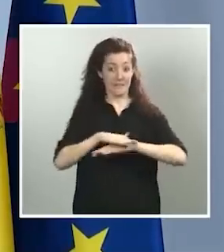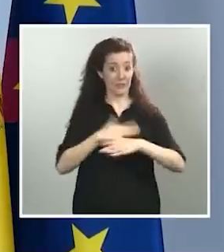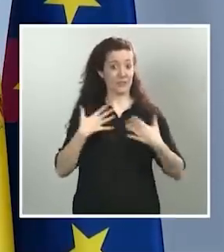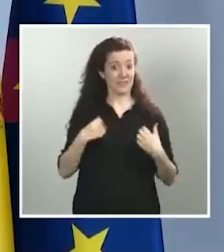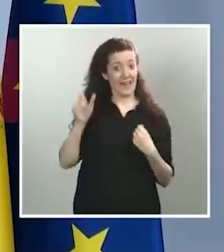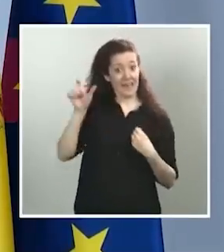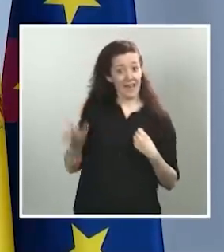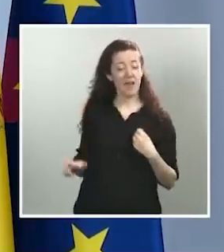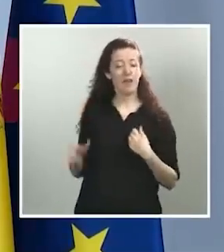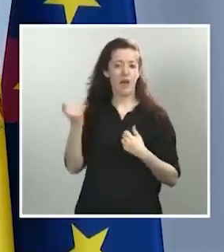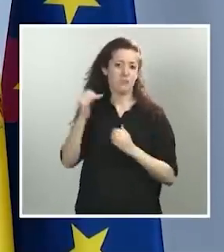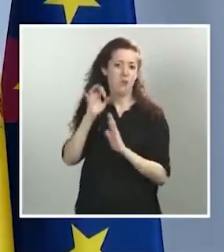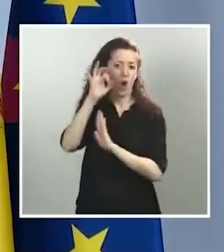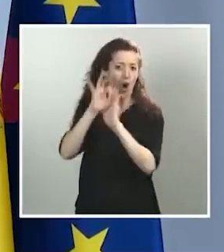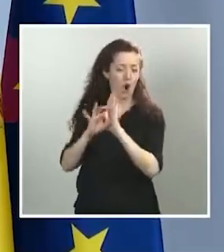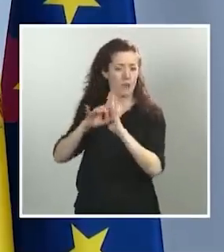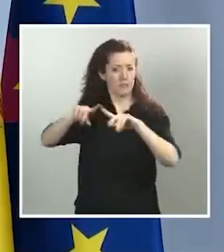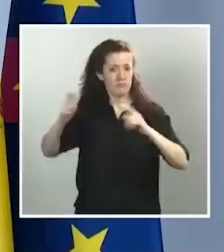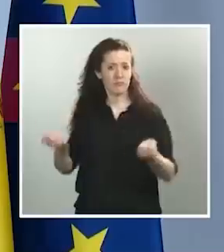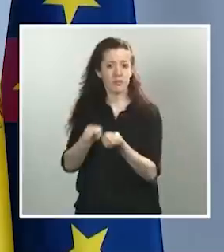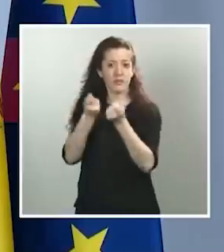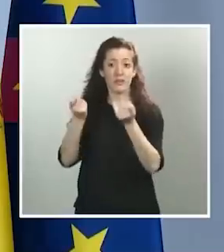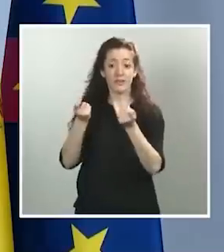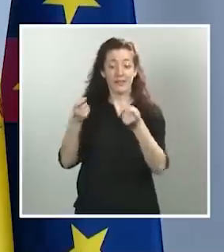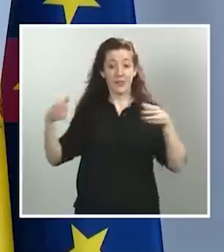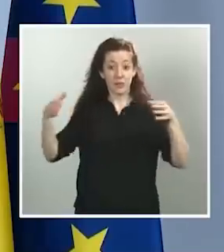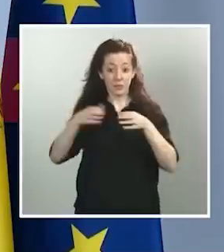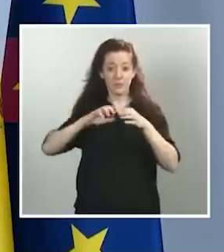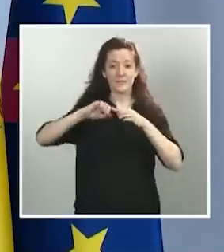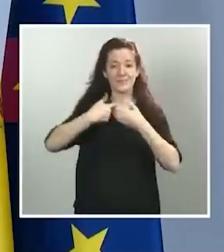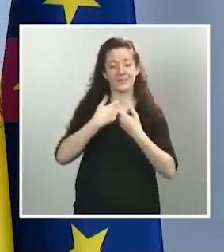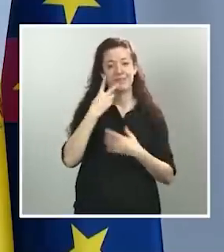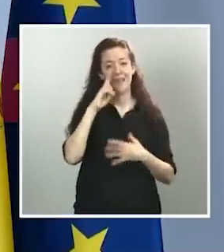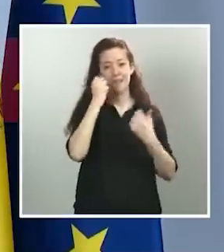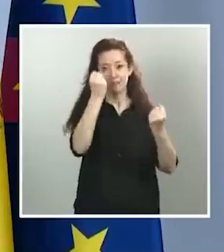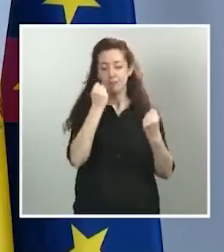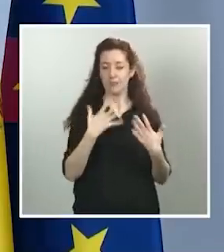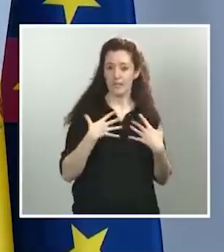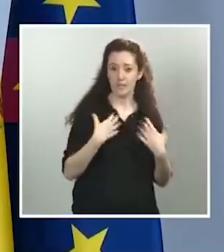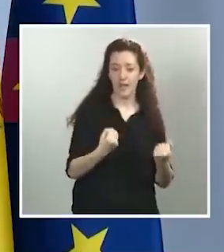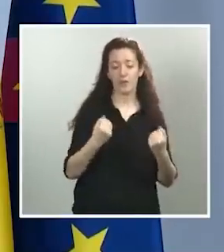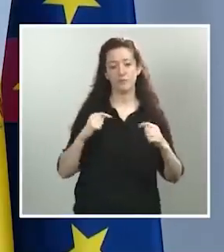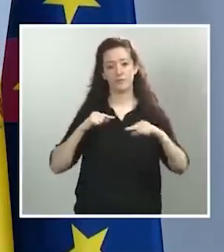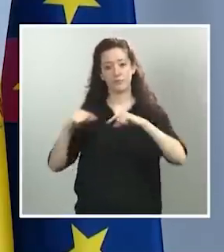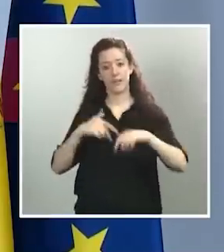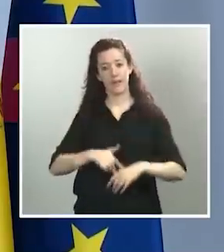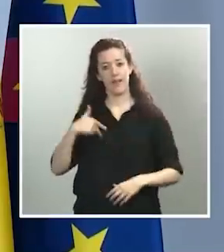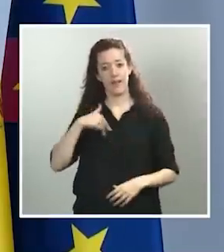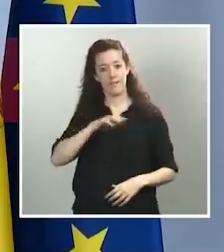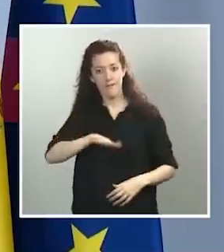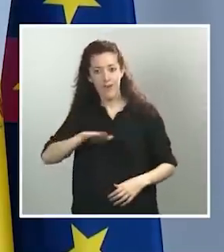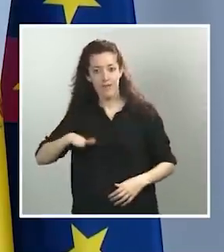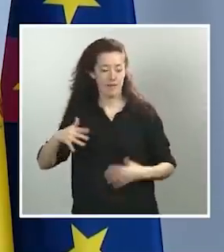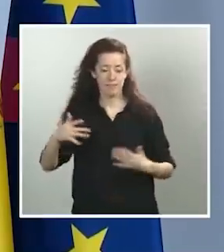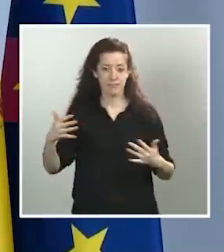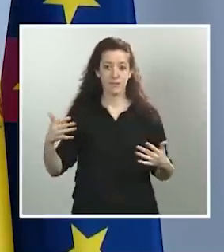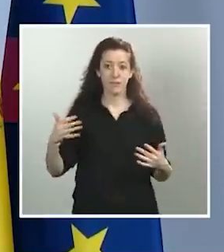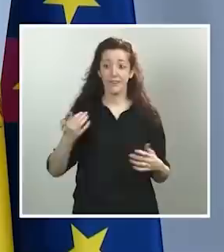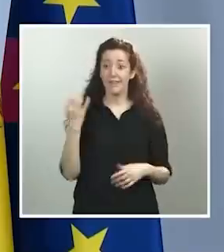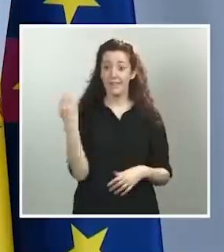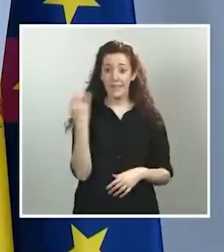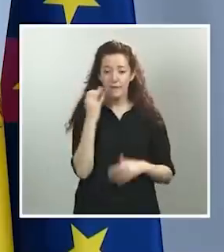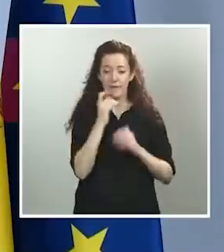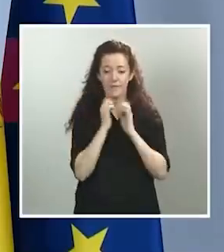de propietarios. Pero bueno, esto no es un país normal. Bueno, perdón, sí es un país